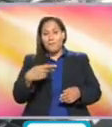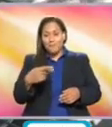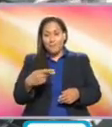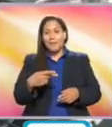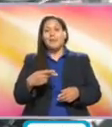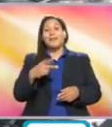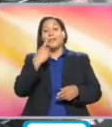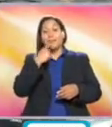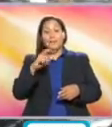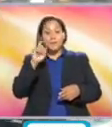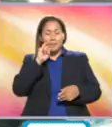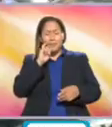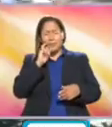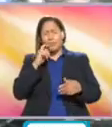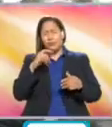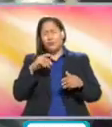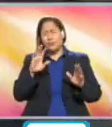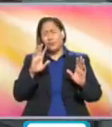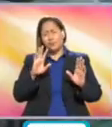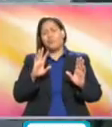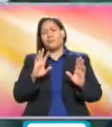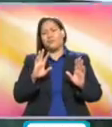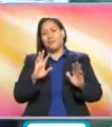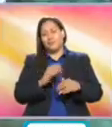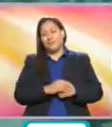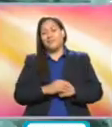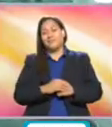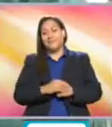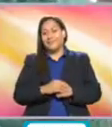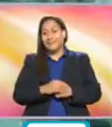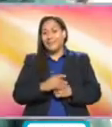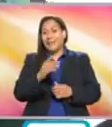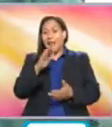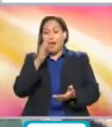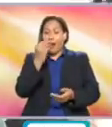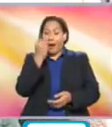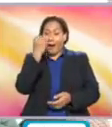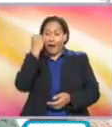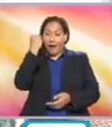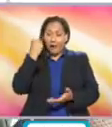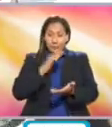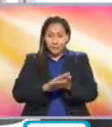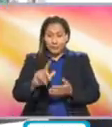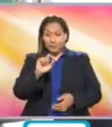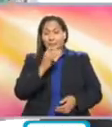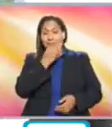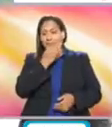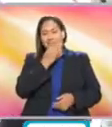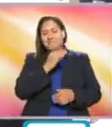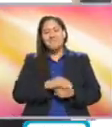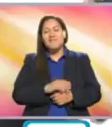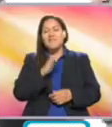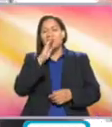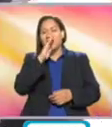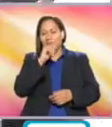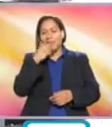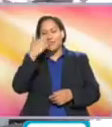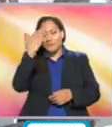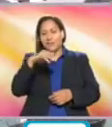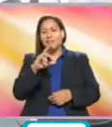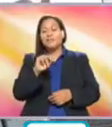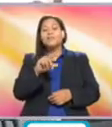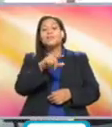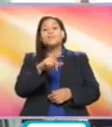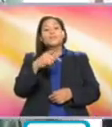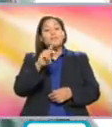pierna, jitomate. A que no se la acabe en 20 minutos, pues ya lo sé que no, pero nada, le estoy mostrando